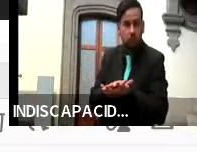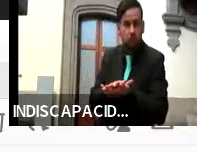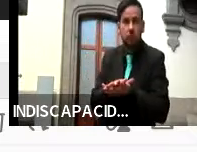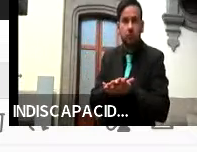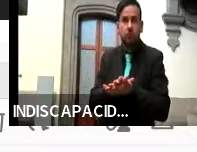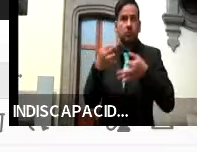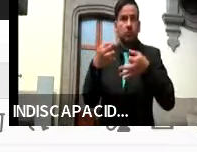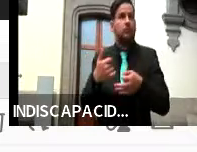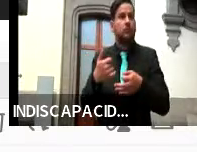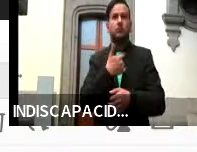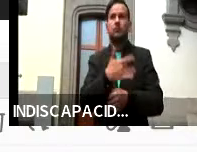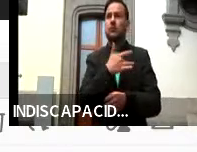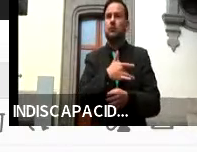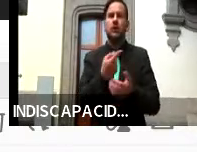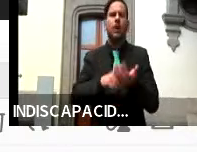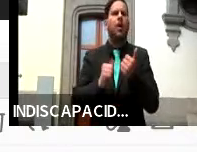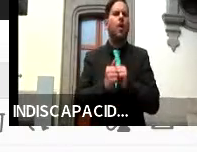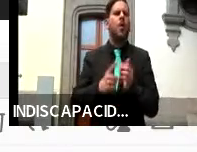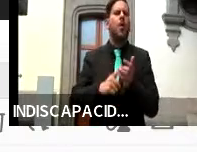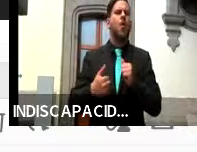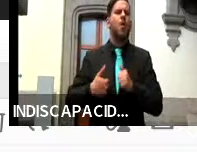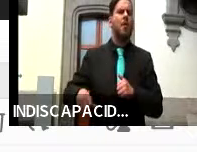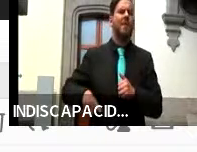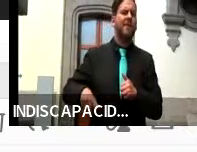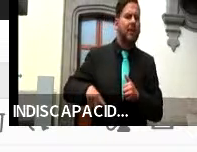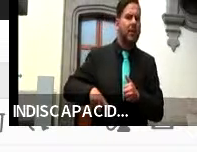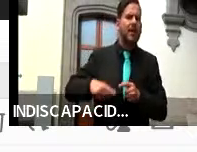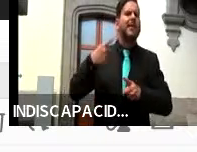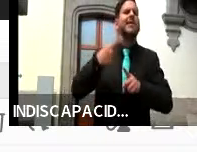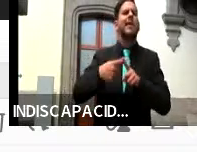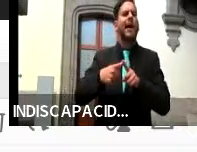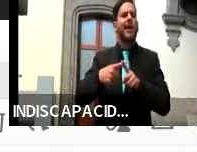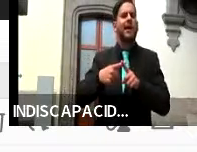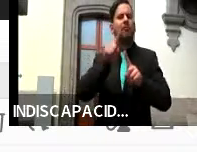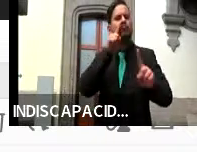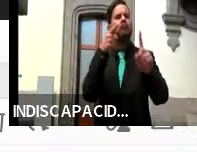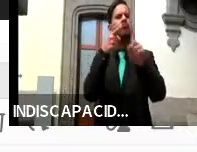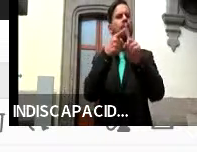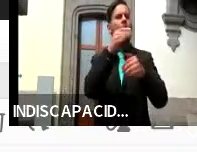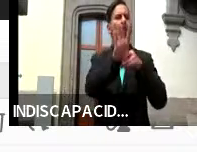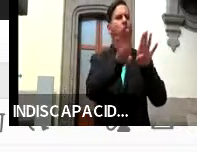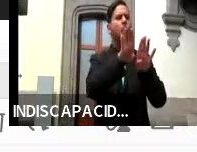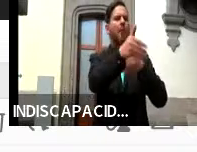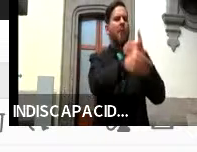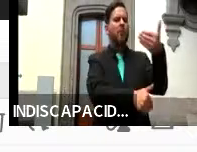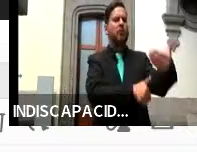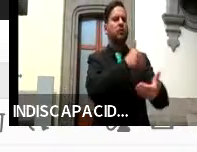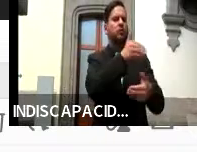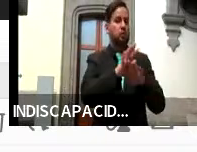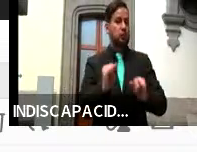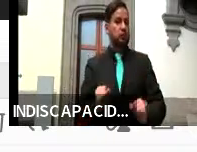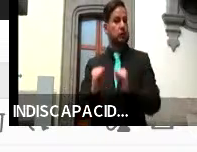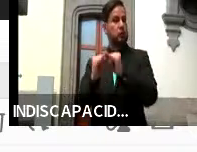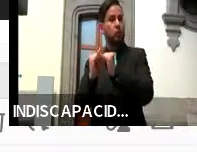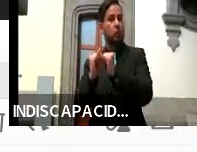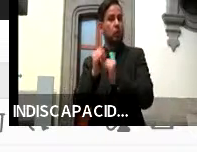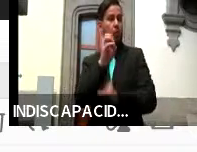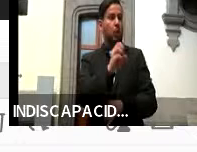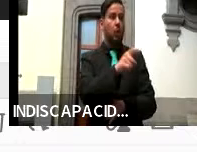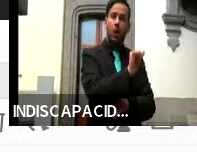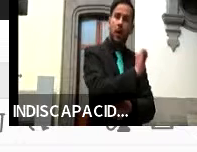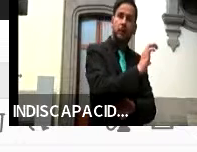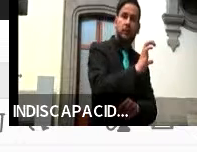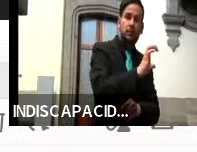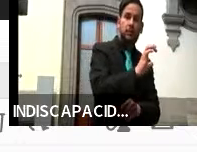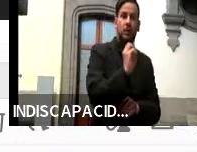de estructura gubernamental, ¿quién va a ser el punto focal del proceso? ¿Alguna institución rectora en el tema de los derechos de las